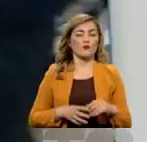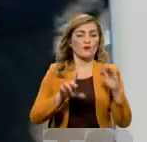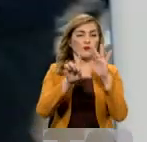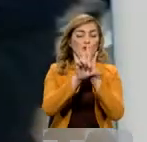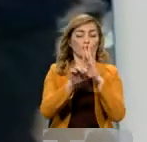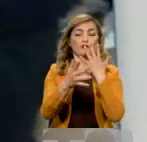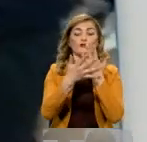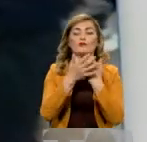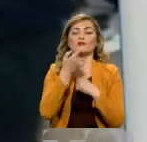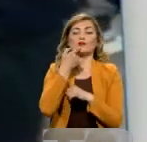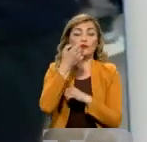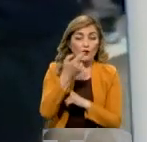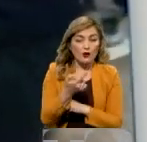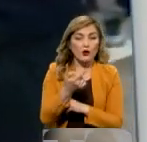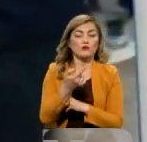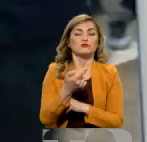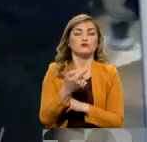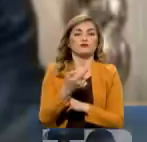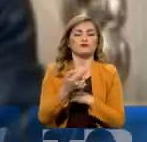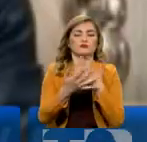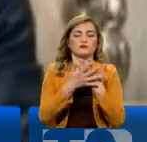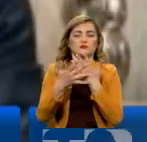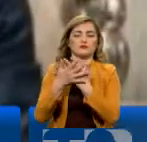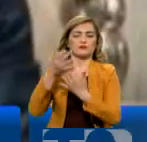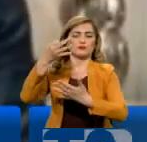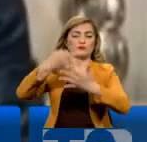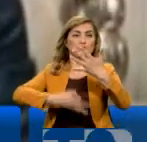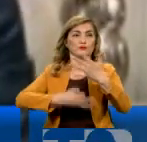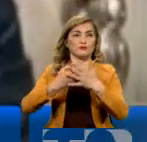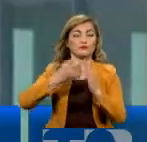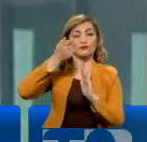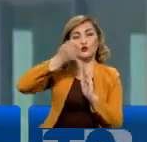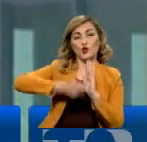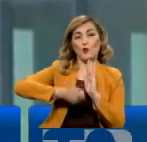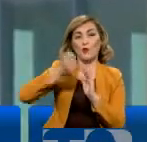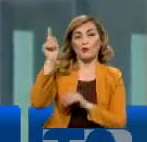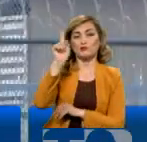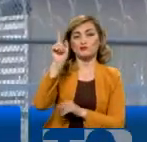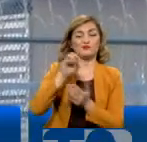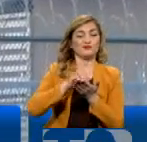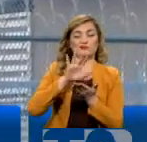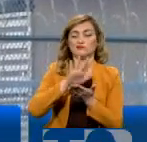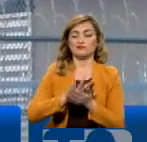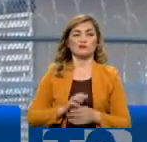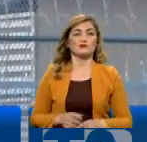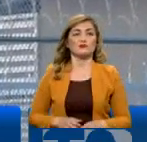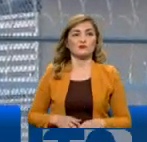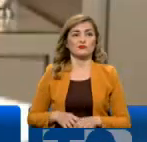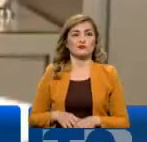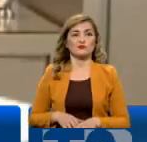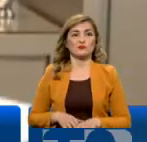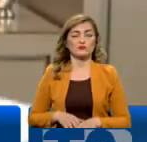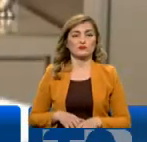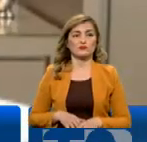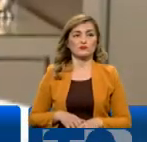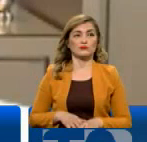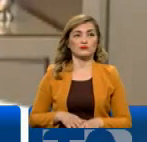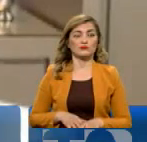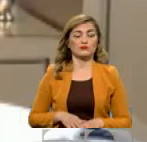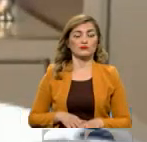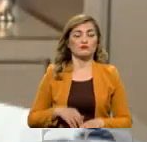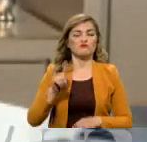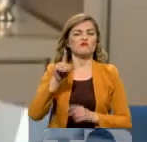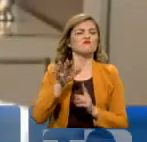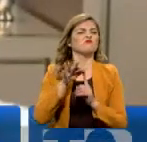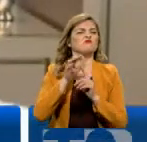integral penal establece la acumulación de penas pero este abogado cree que no aplica para este caso en este caso en